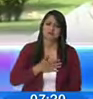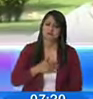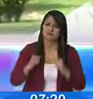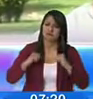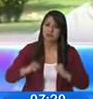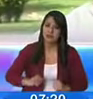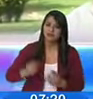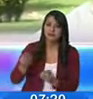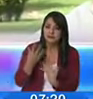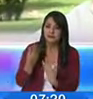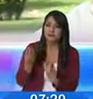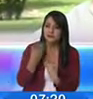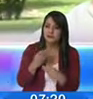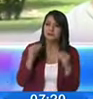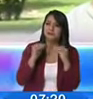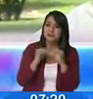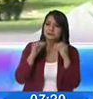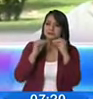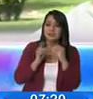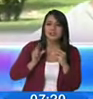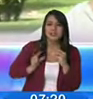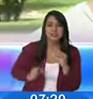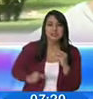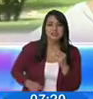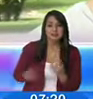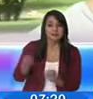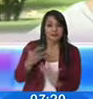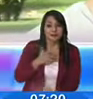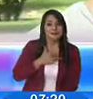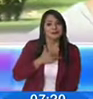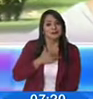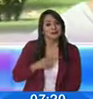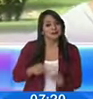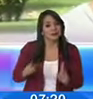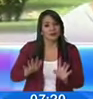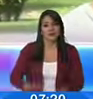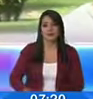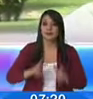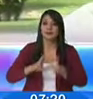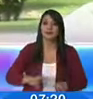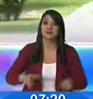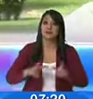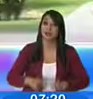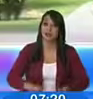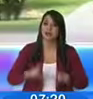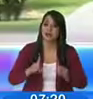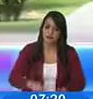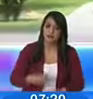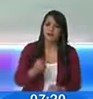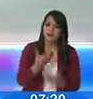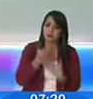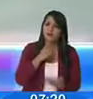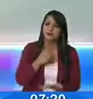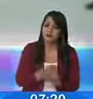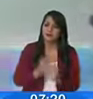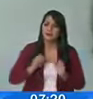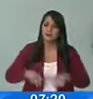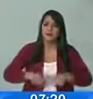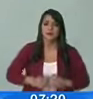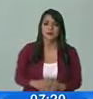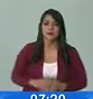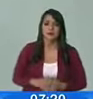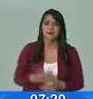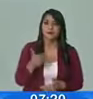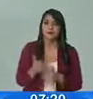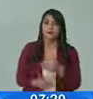triste ir conociendo los detalles, pero entendemos que también es parte de la investigación, que también es parte de conocer la verdad. Se espera que en las